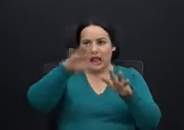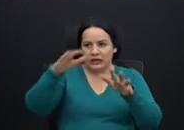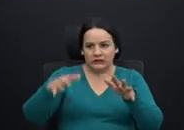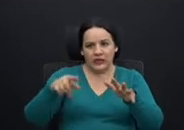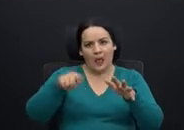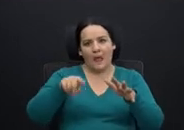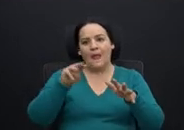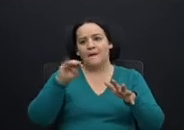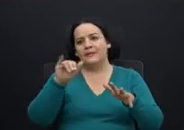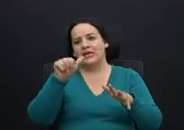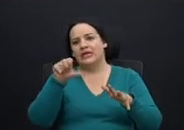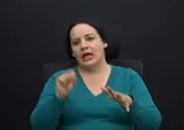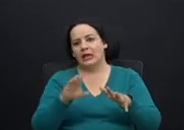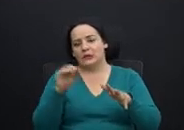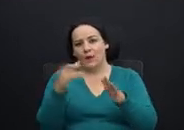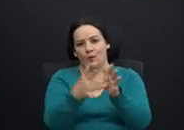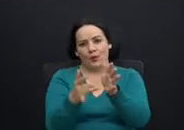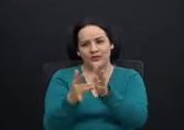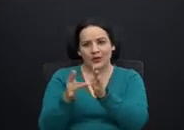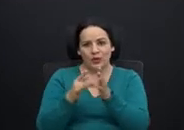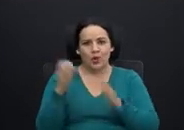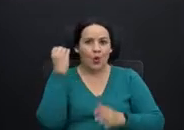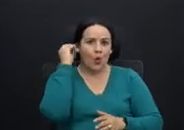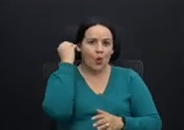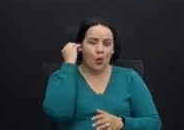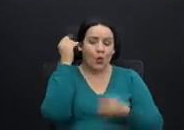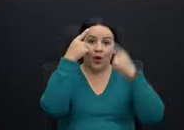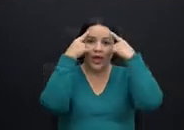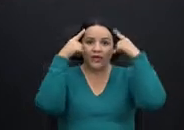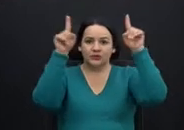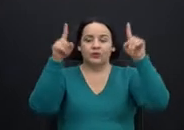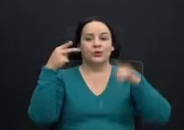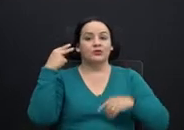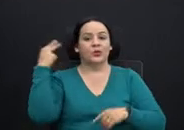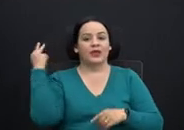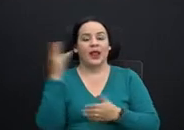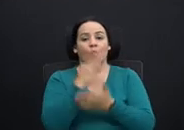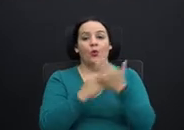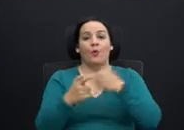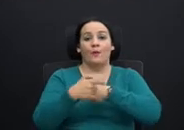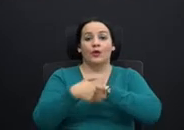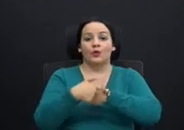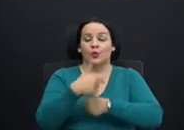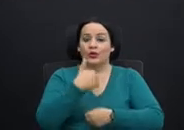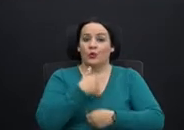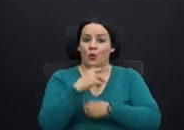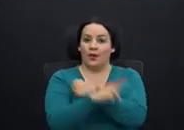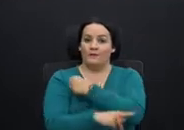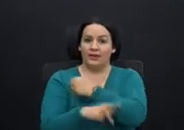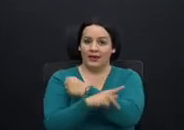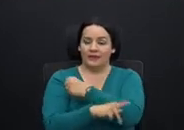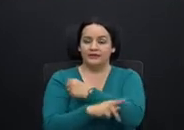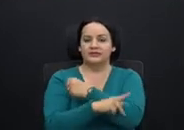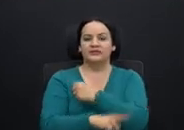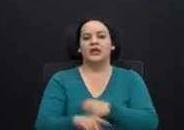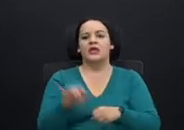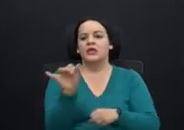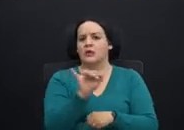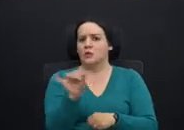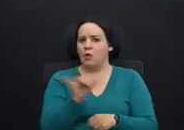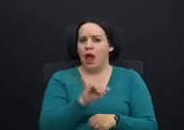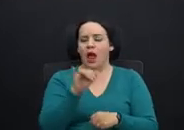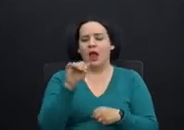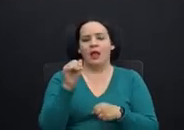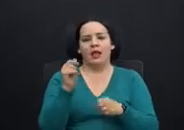aprovechamiento del oro y de un éxito, digamos, histórico en algún momento que tuvo este país. También hay en Palmares, en